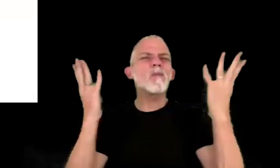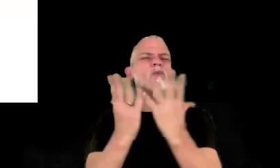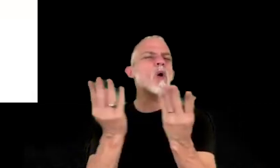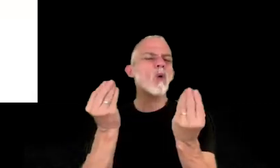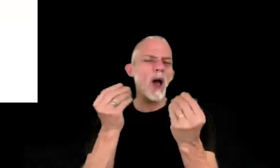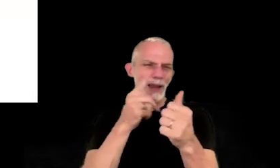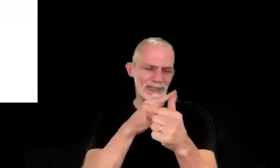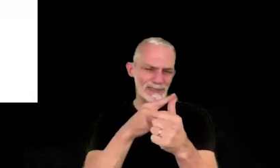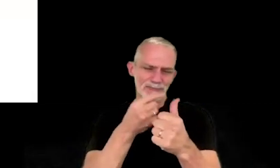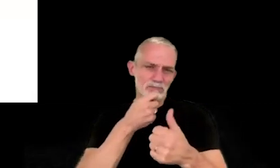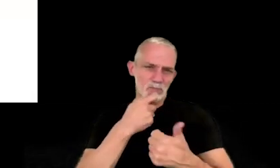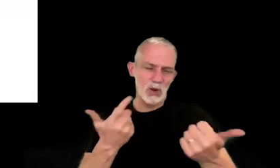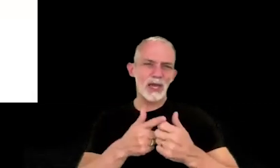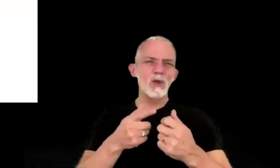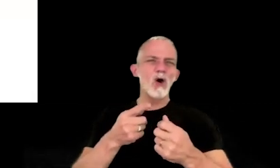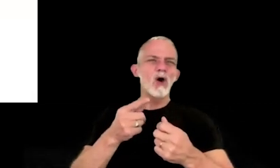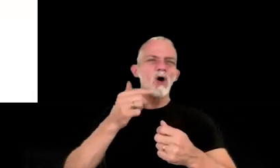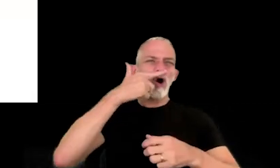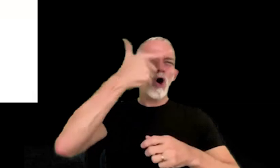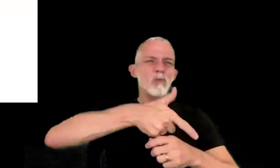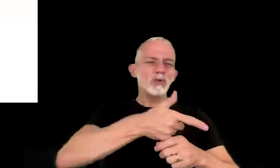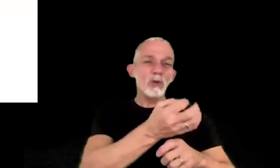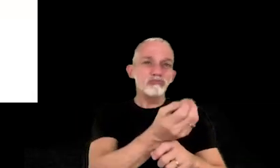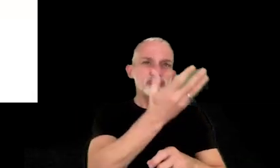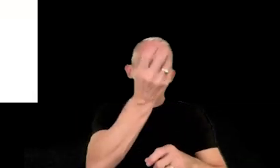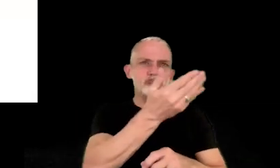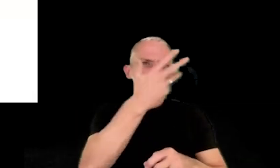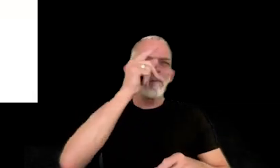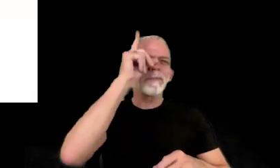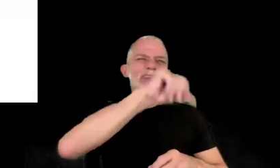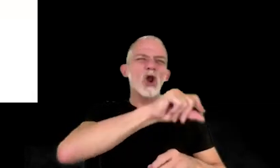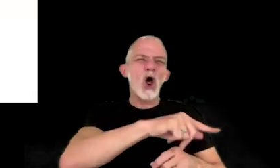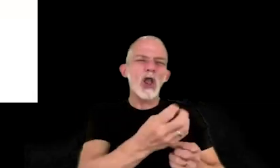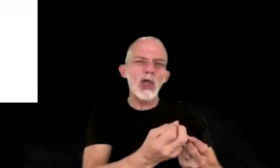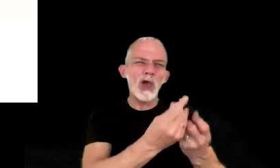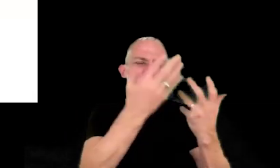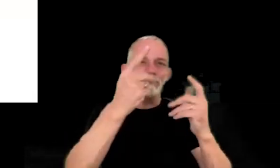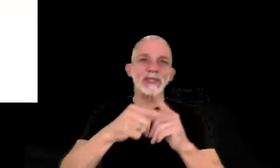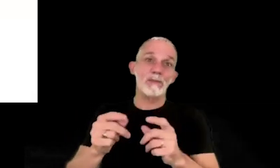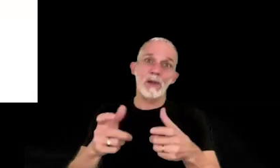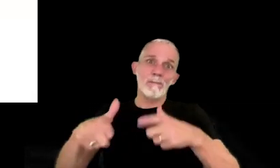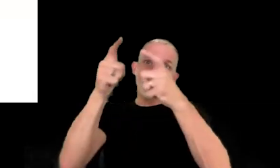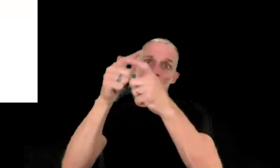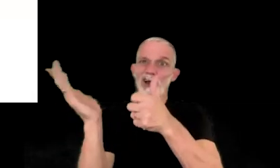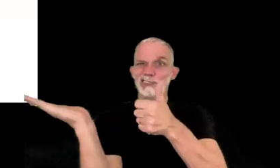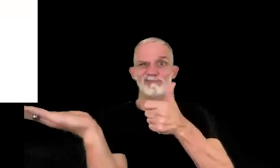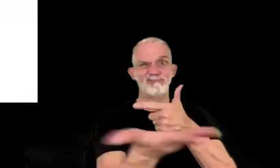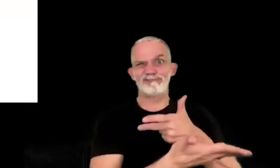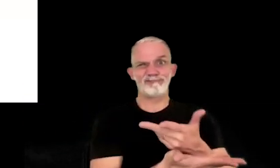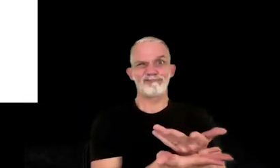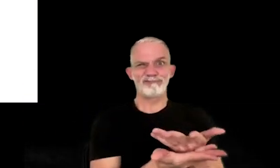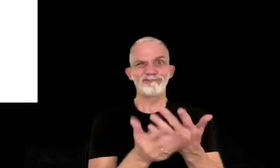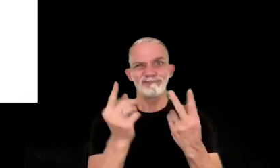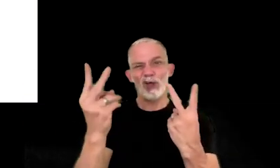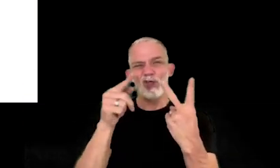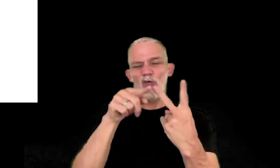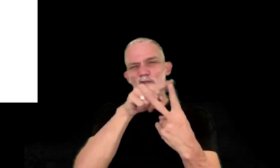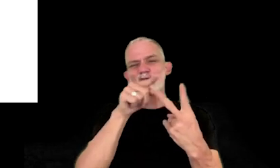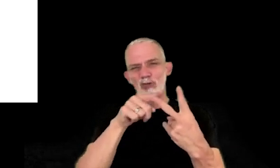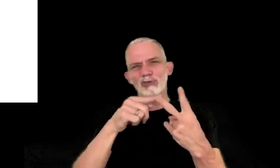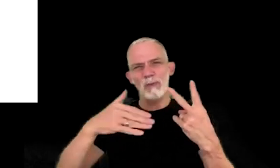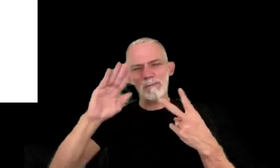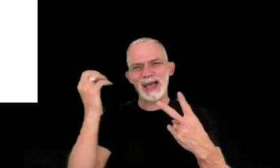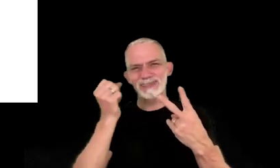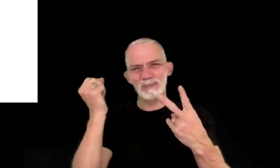indicar que son la quema de combustible fósil y la deforestación. ¿No bien? Son los que ocupan la mayor importancia en